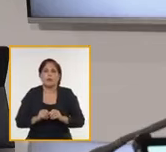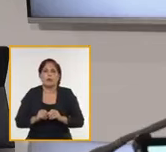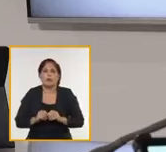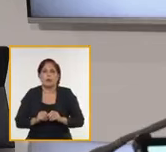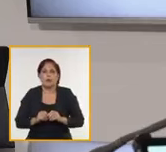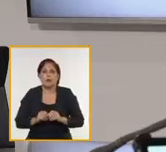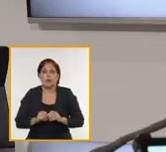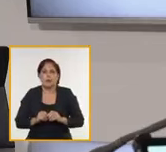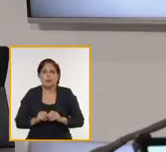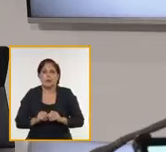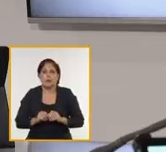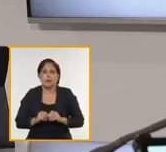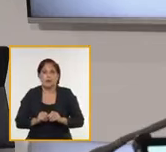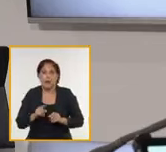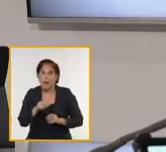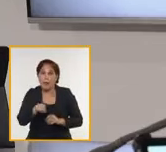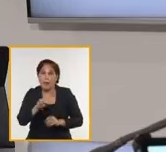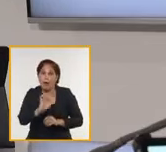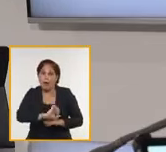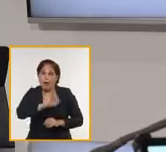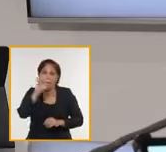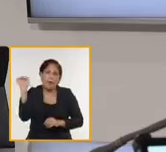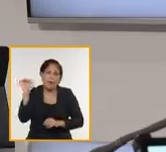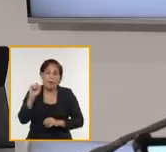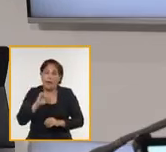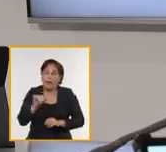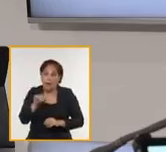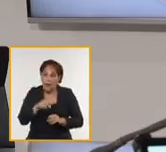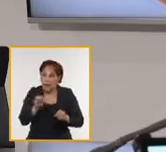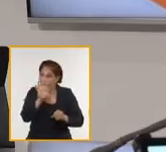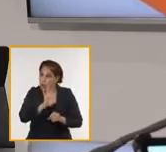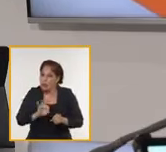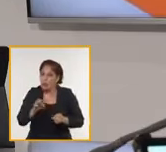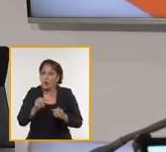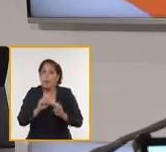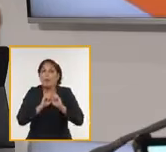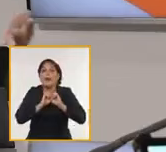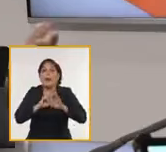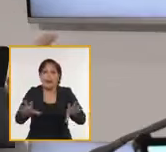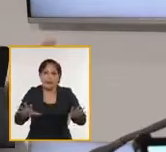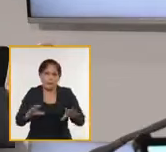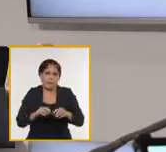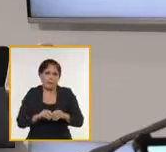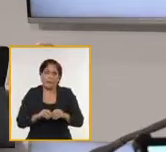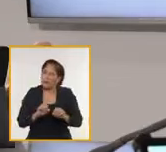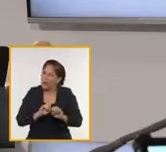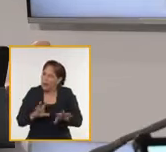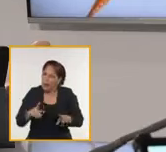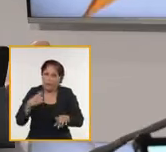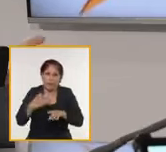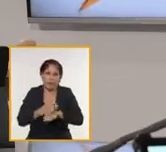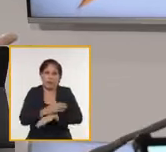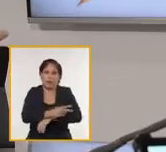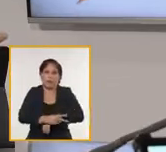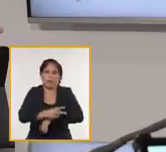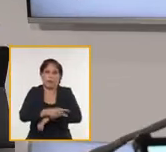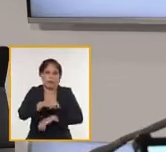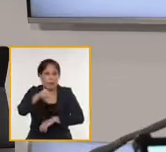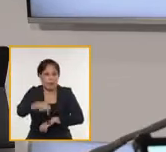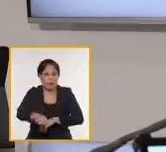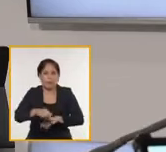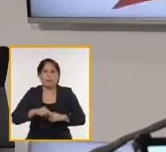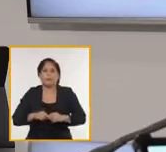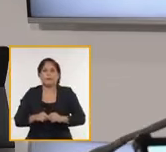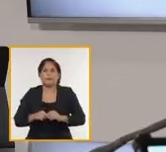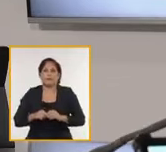decir, que han logrado, que es un ejemplo para lo que está exigiendo las relaciones internacionales en este